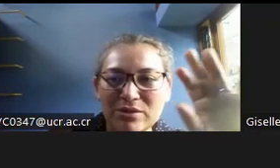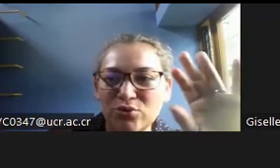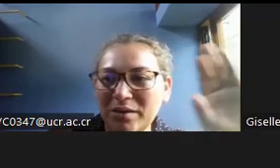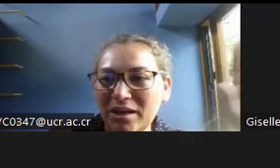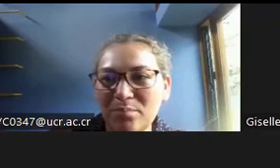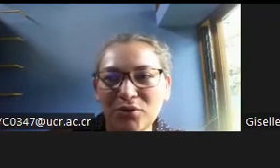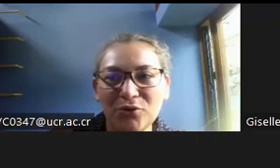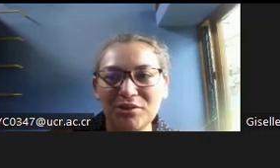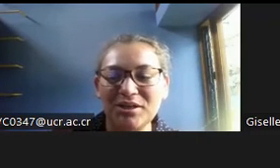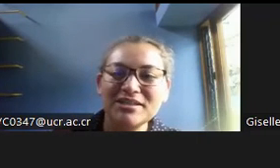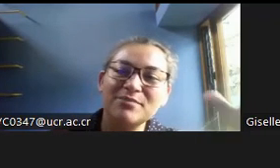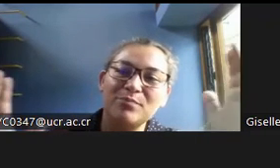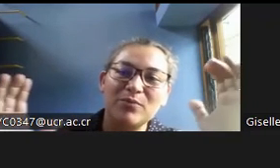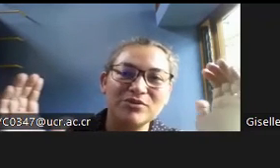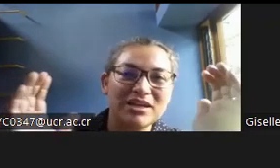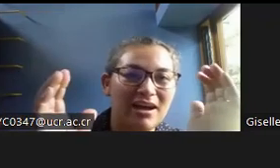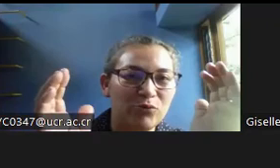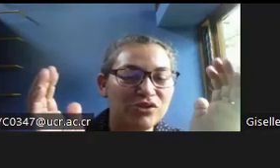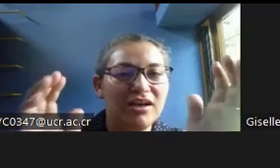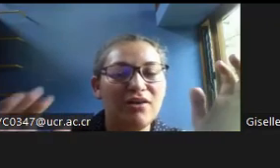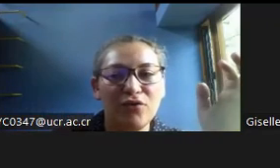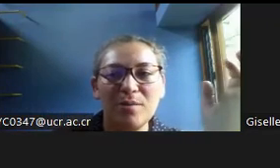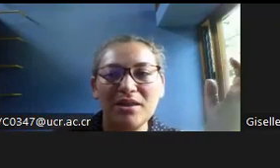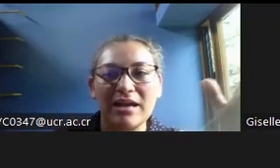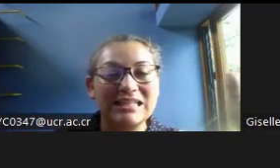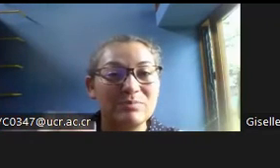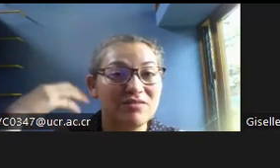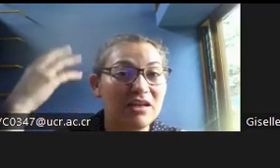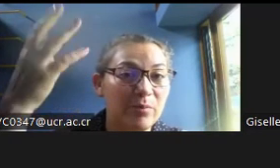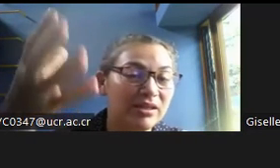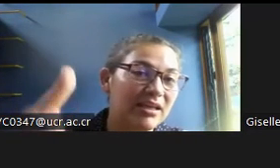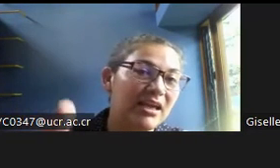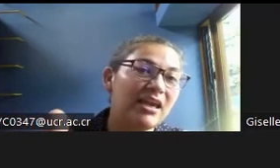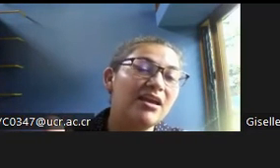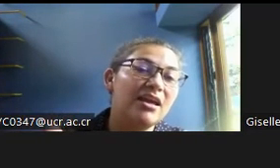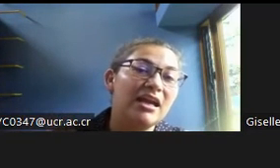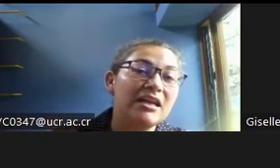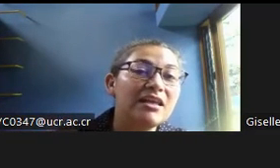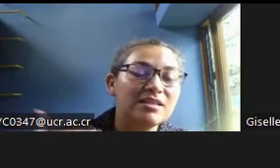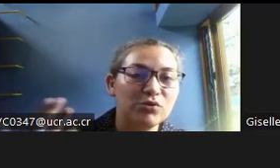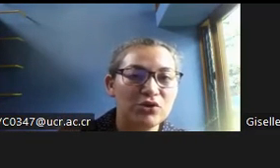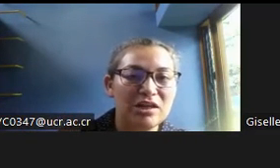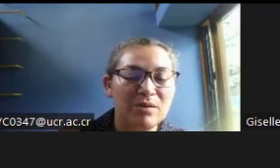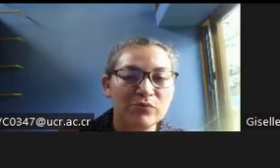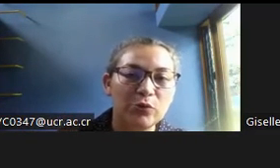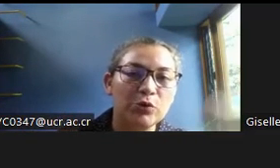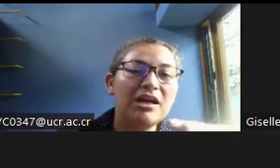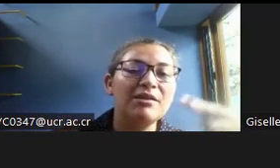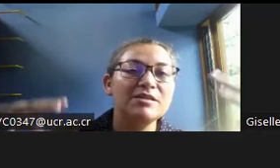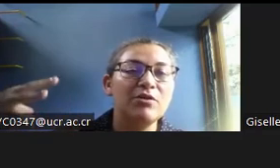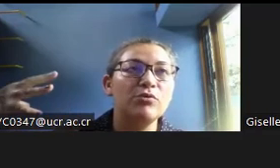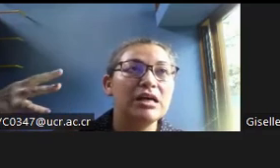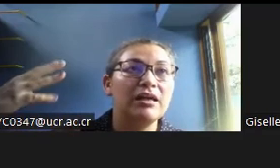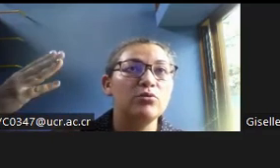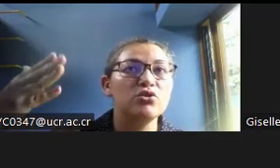emocionales, un tema súper amplio otra vez. Vamos a buscar la forma de específicamente qué heridas emocionales vamos a